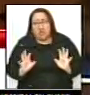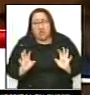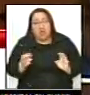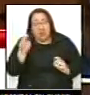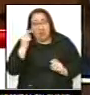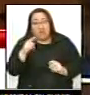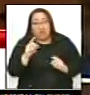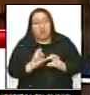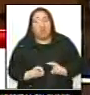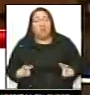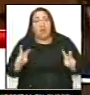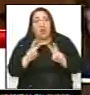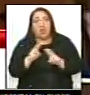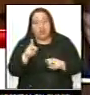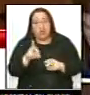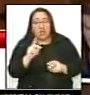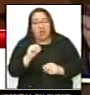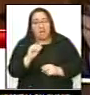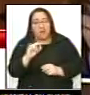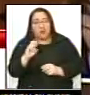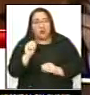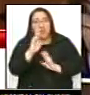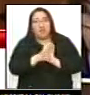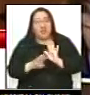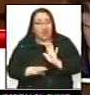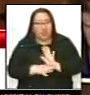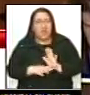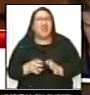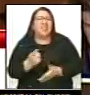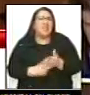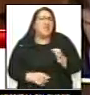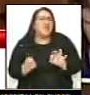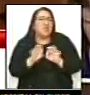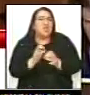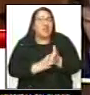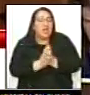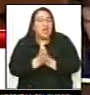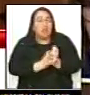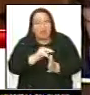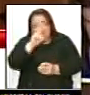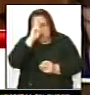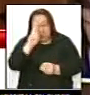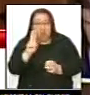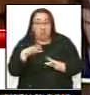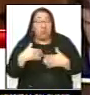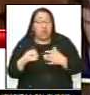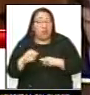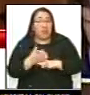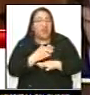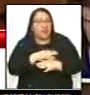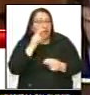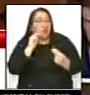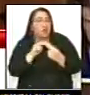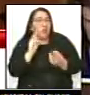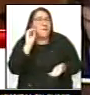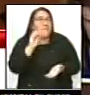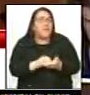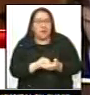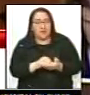eso la validez de la moción en minoría. Qué interesante que el Perú pudo haber conocido, más